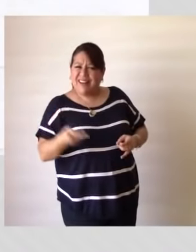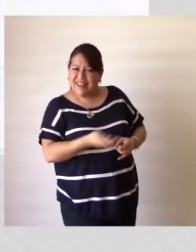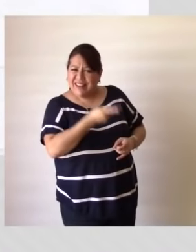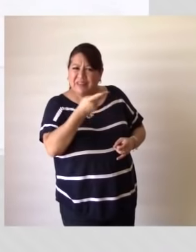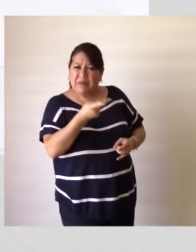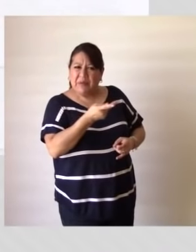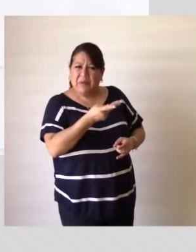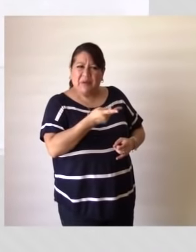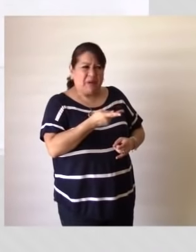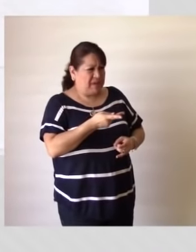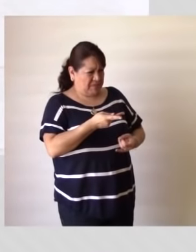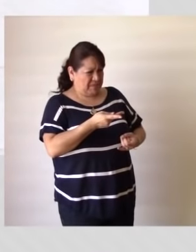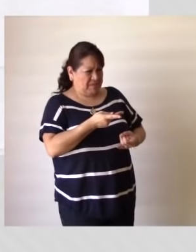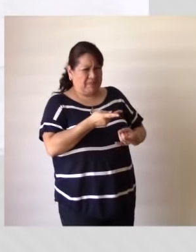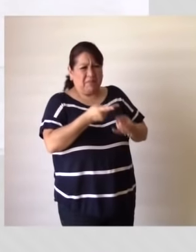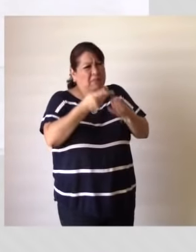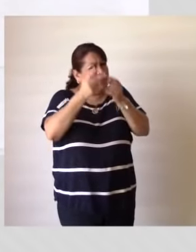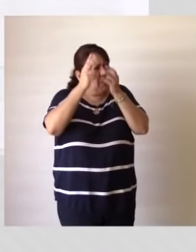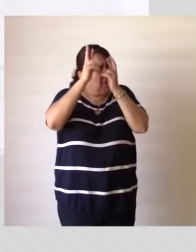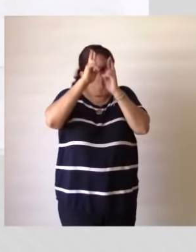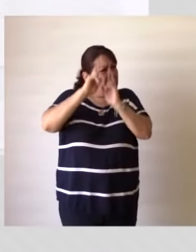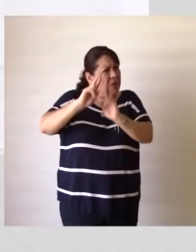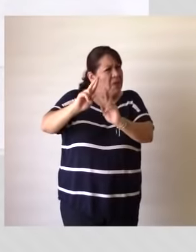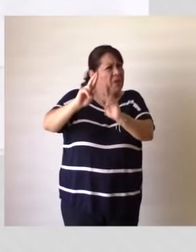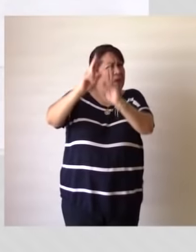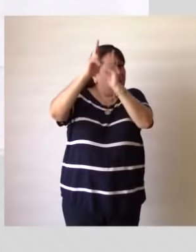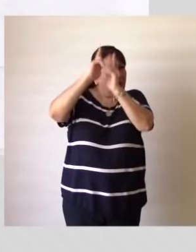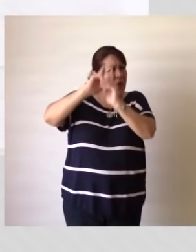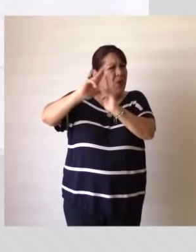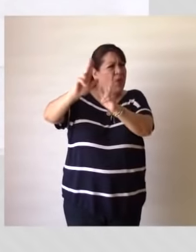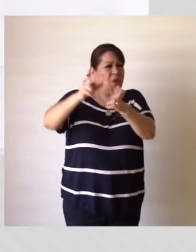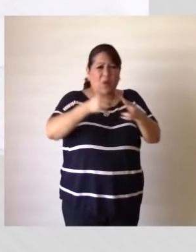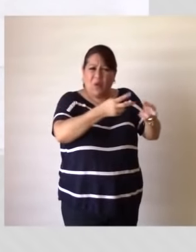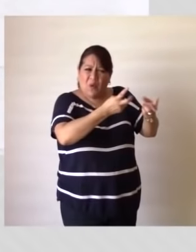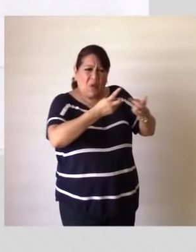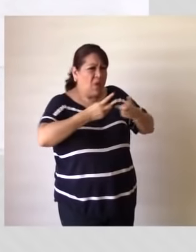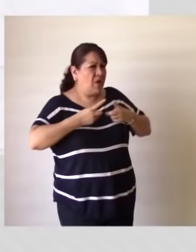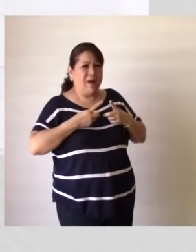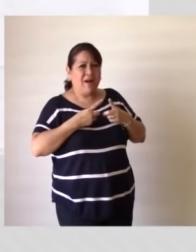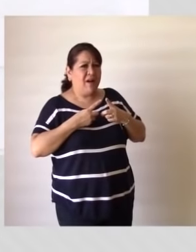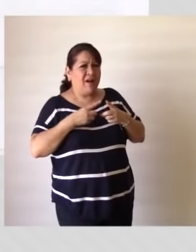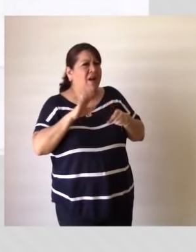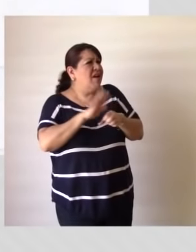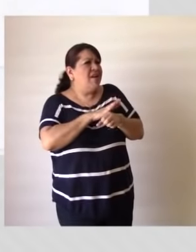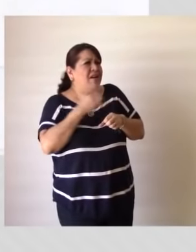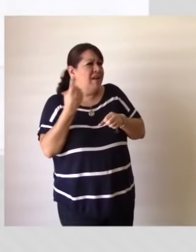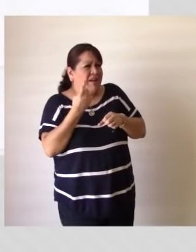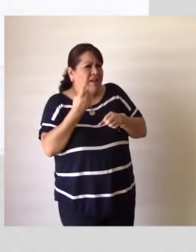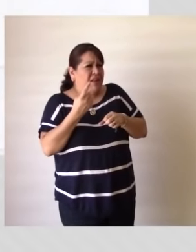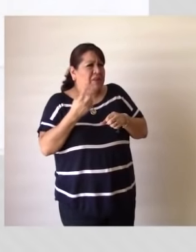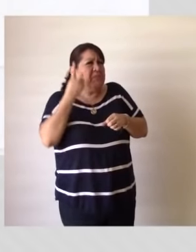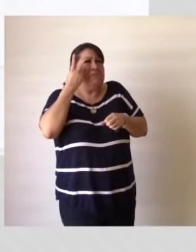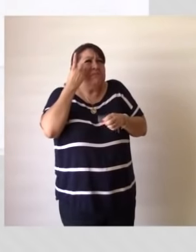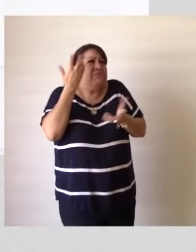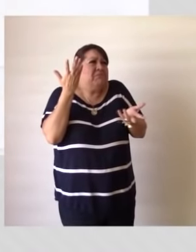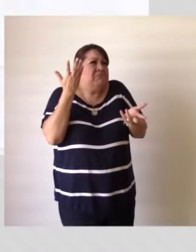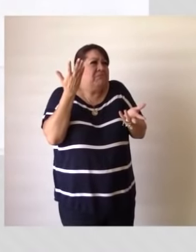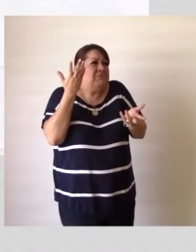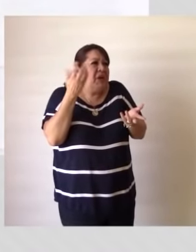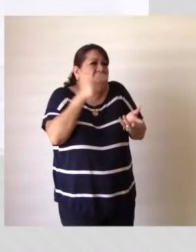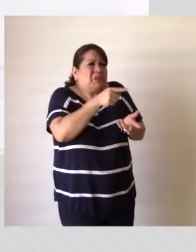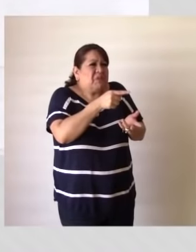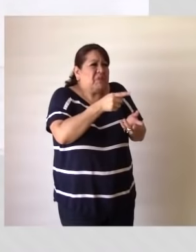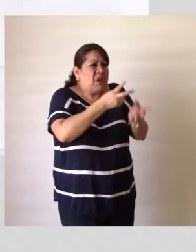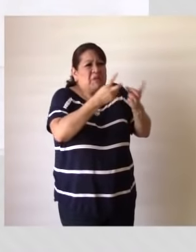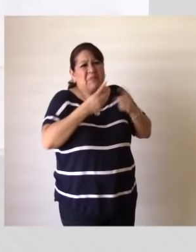merezco porque me das lo no lo mejor si no me das algo por debajo de lo que yo requiero porque